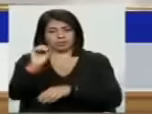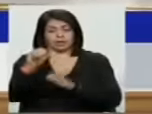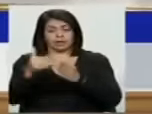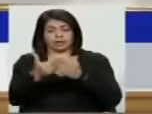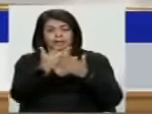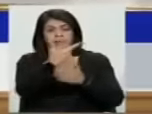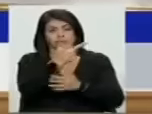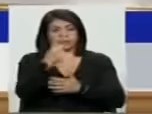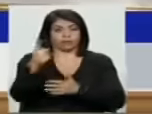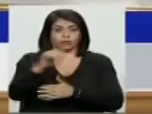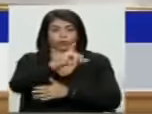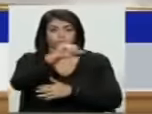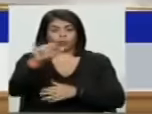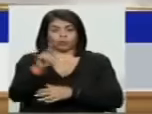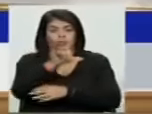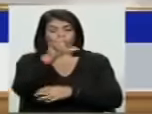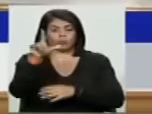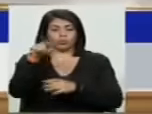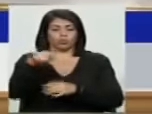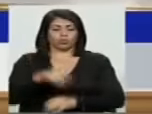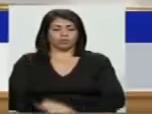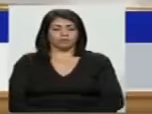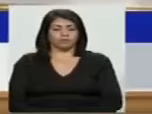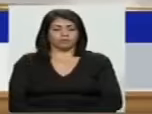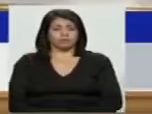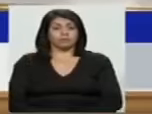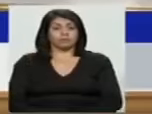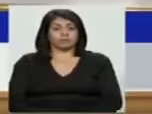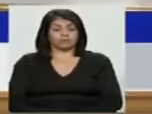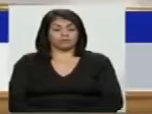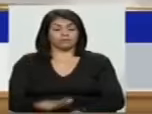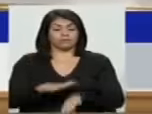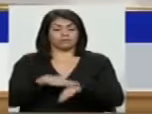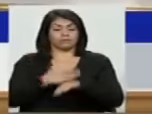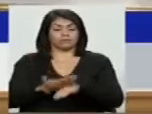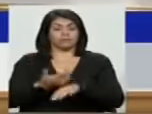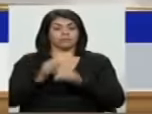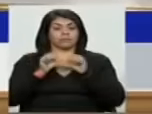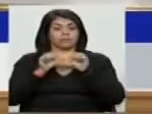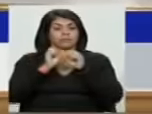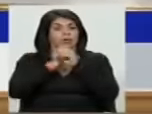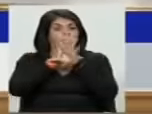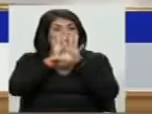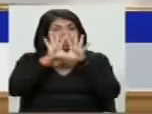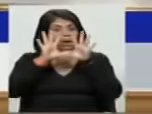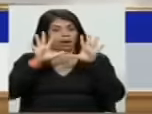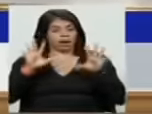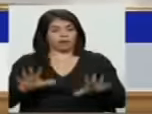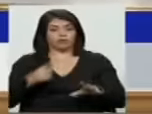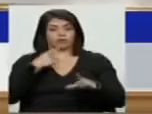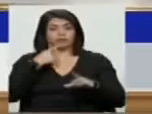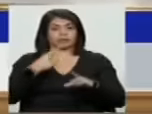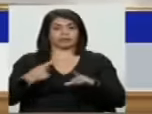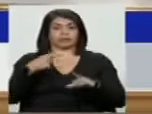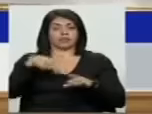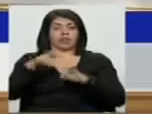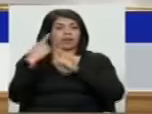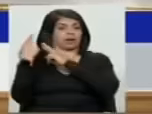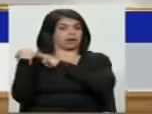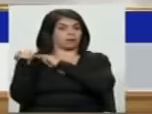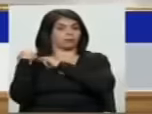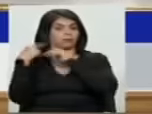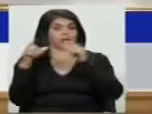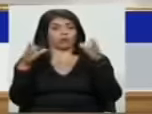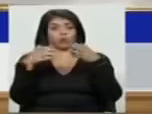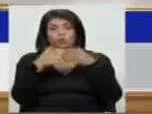31 de julio, y en razón de que quedaba claramente establecido no solamente la responsabilidad